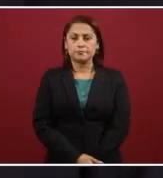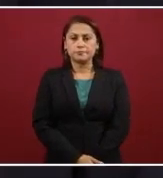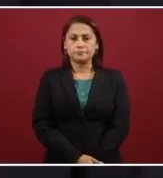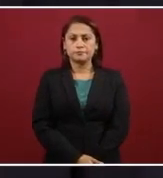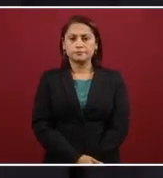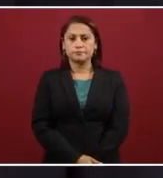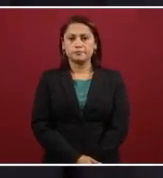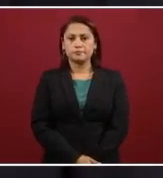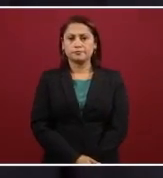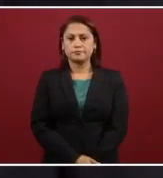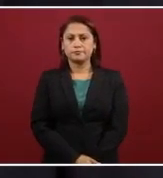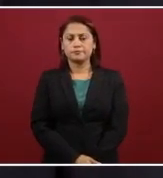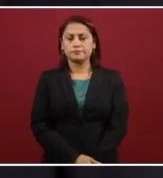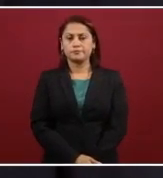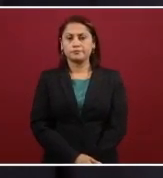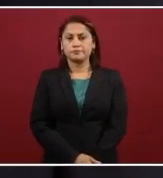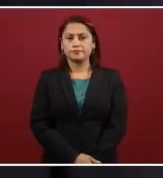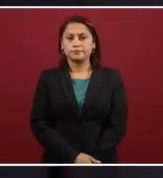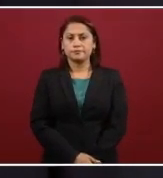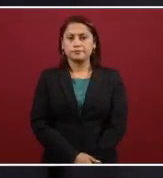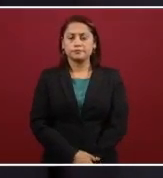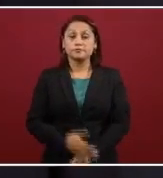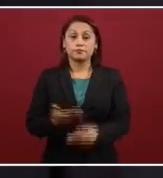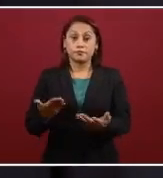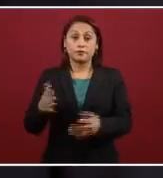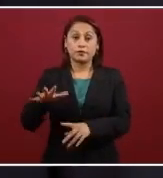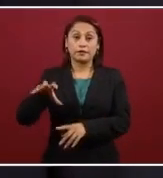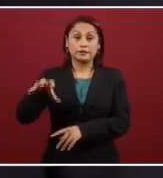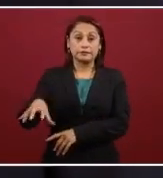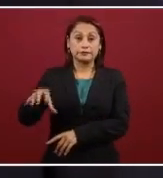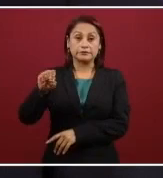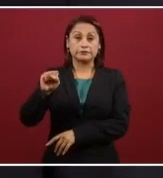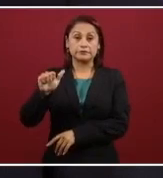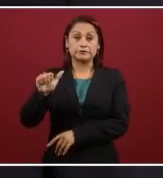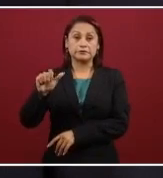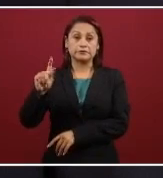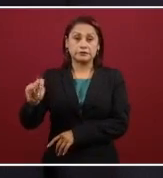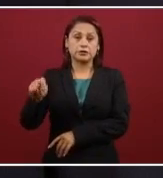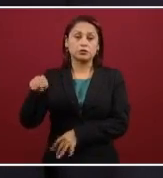y es un área que nos importa muchísimo,